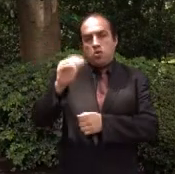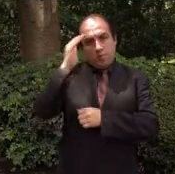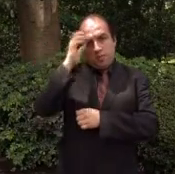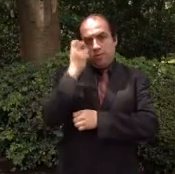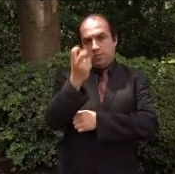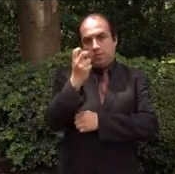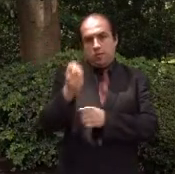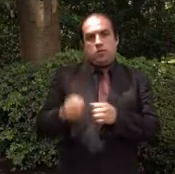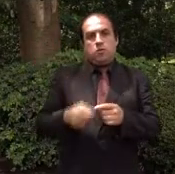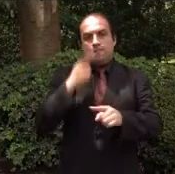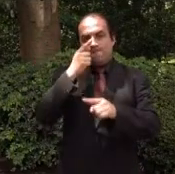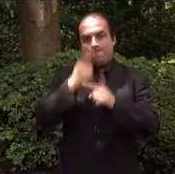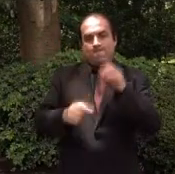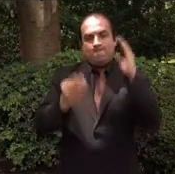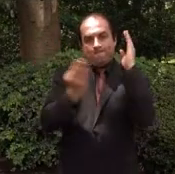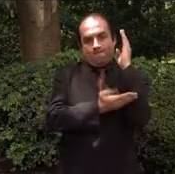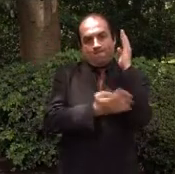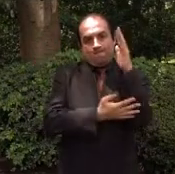posibilidad.